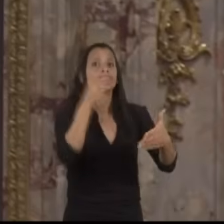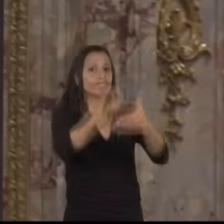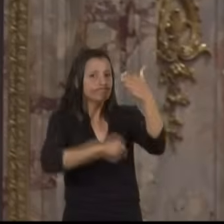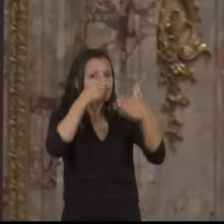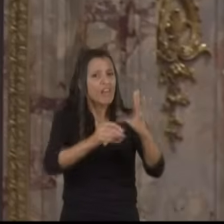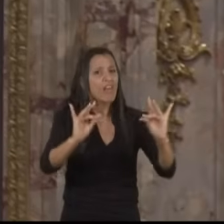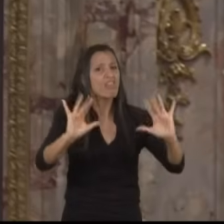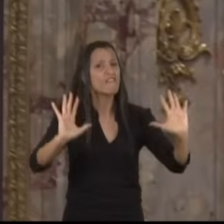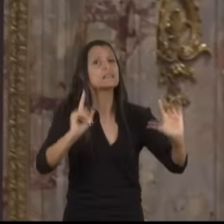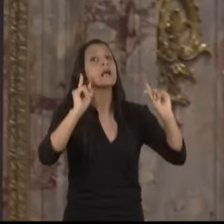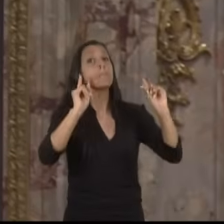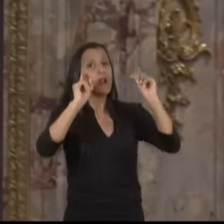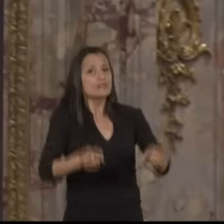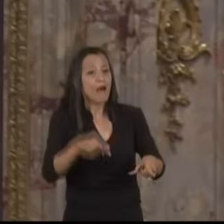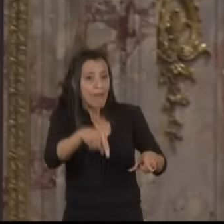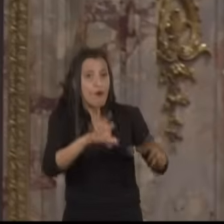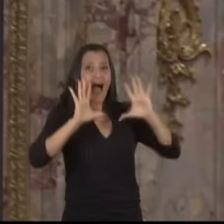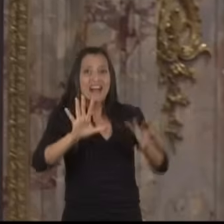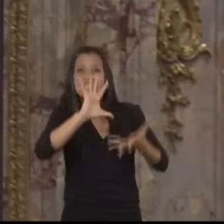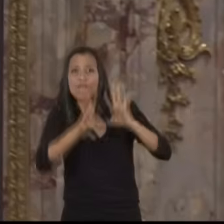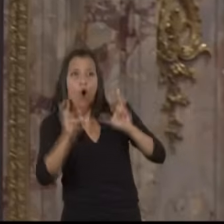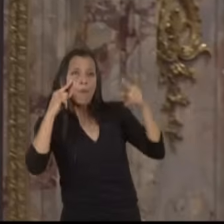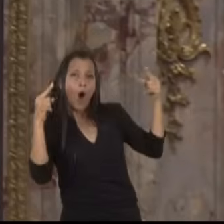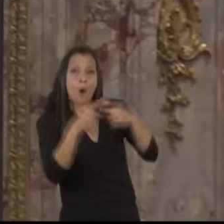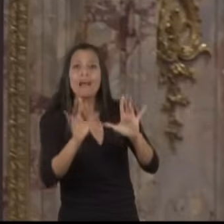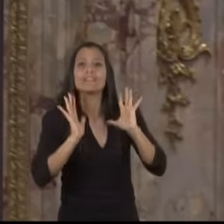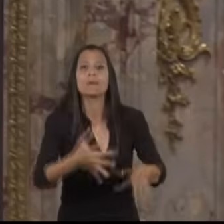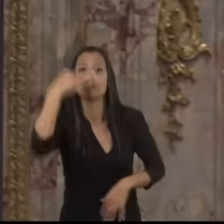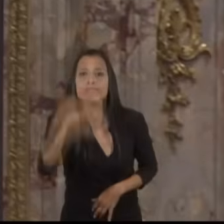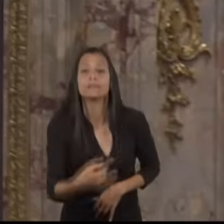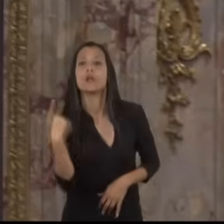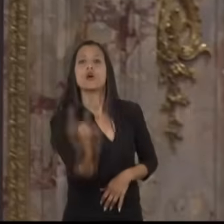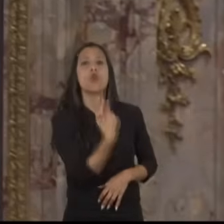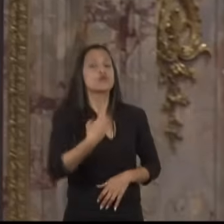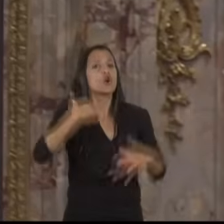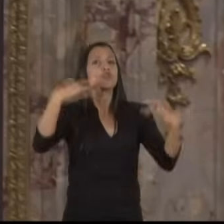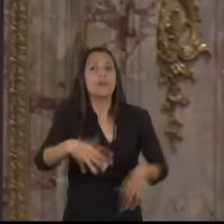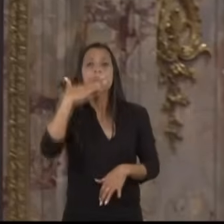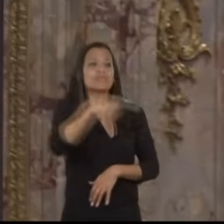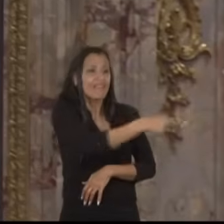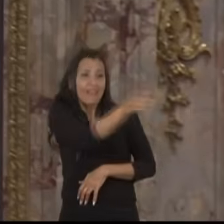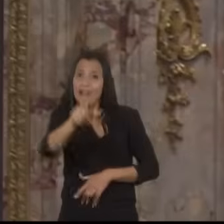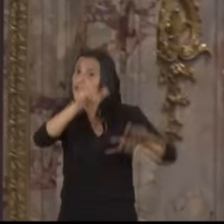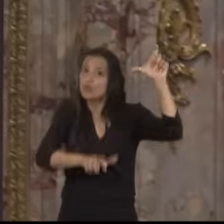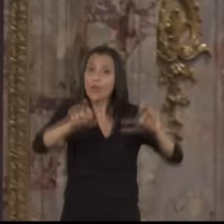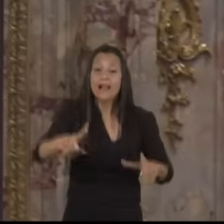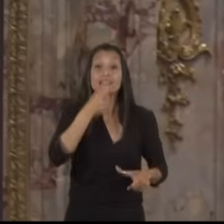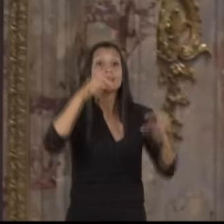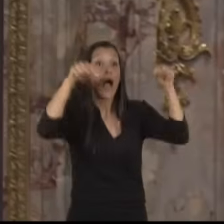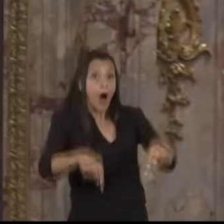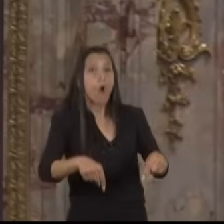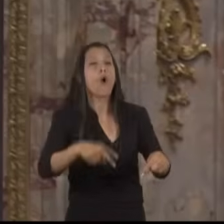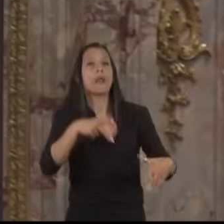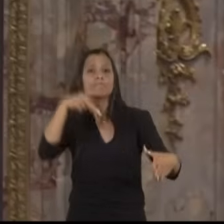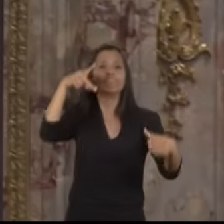sabemos que el rumbo es el correcto. Tenemos que entender como país y como sociedad que si no terminamos el